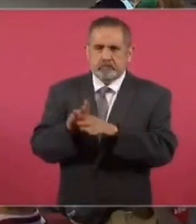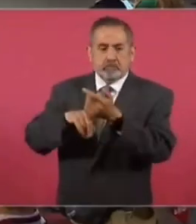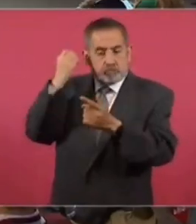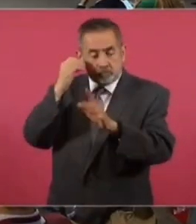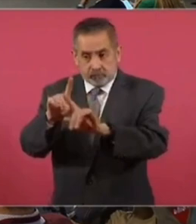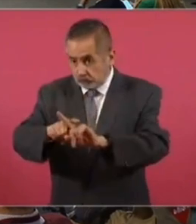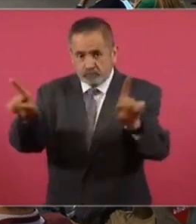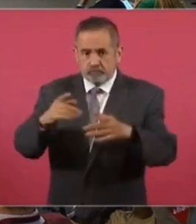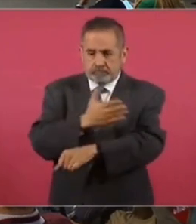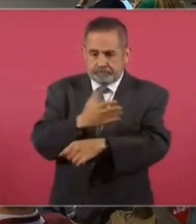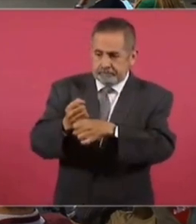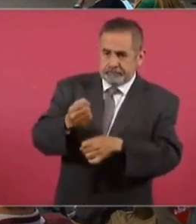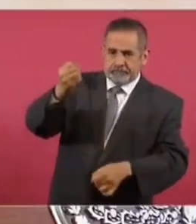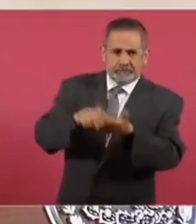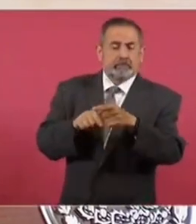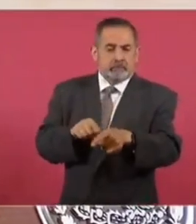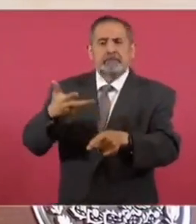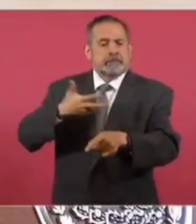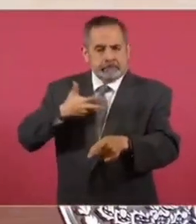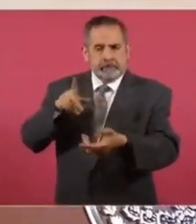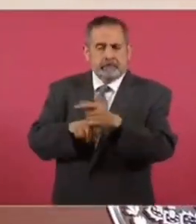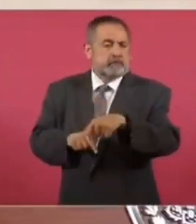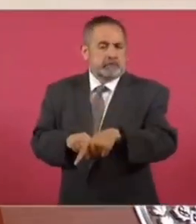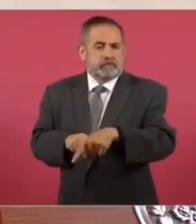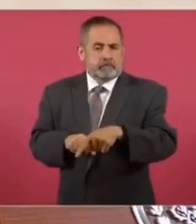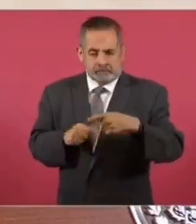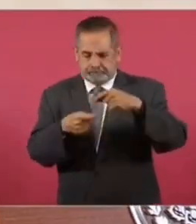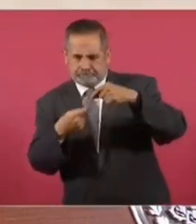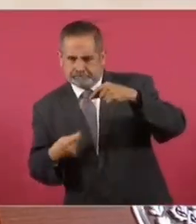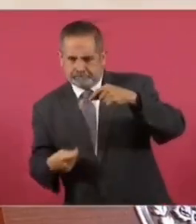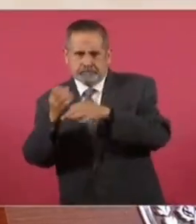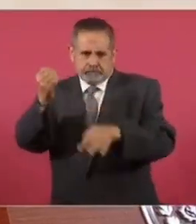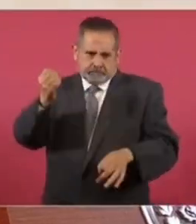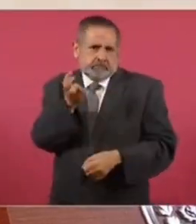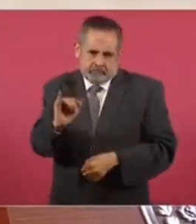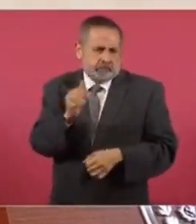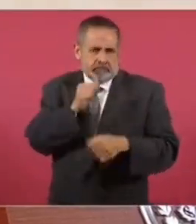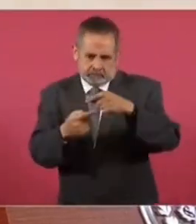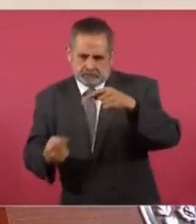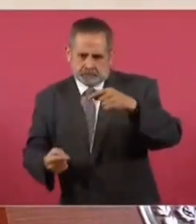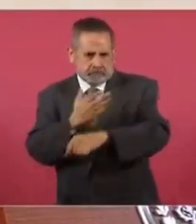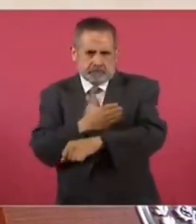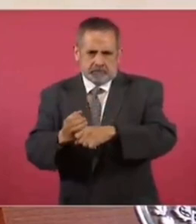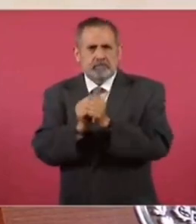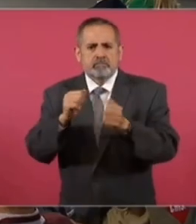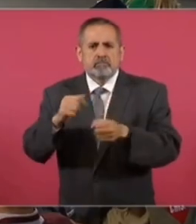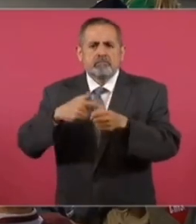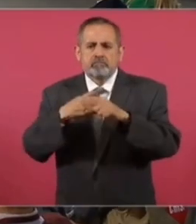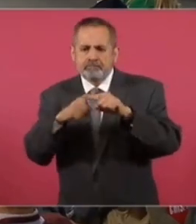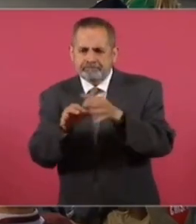¿qué no va a ser el Es un bastón de mando que sí va a tener sus cintas, que sí son los bastones de mando, pero de todos los colores.